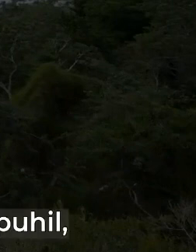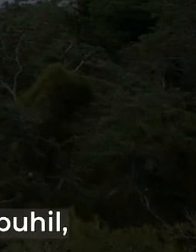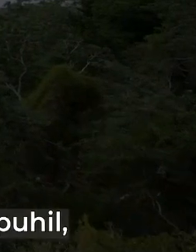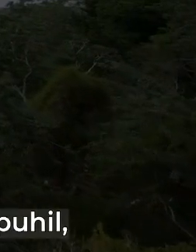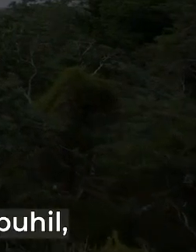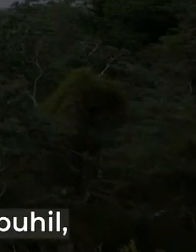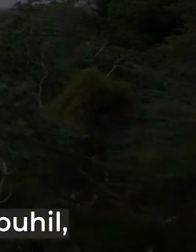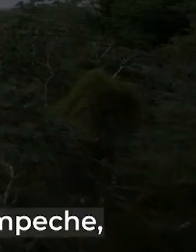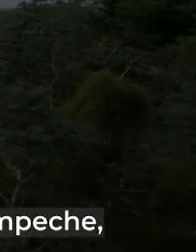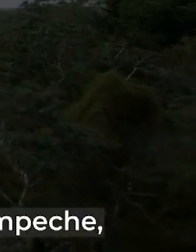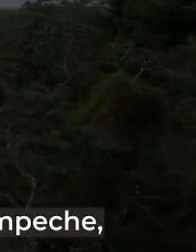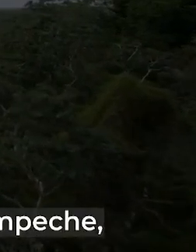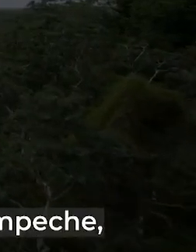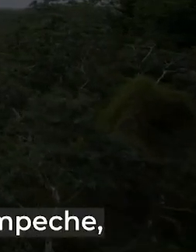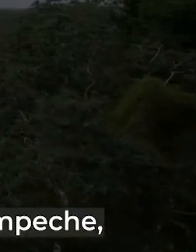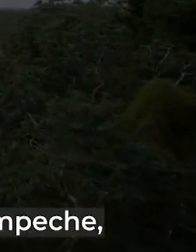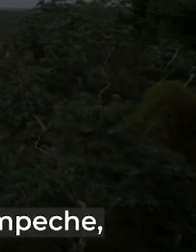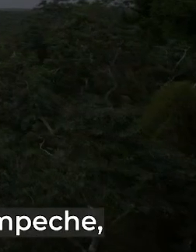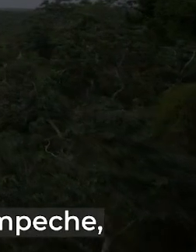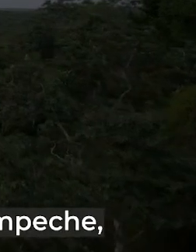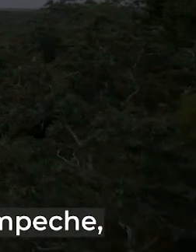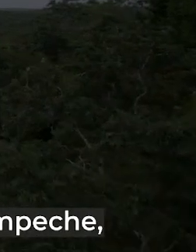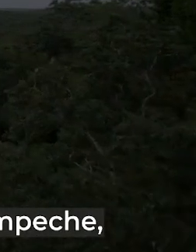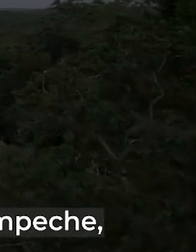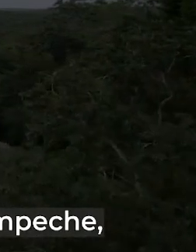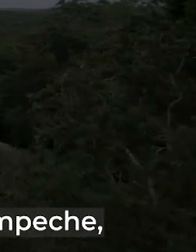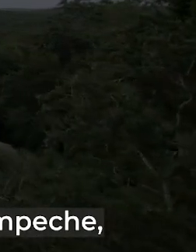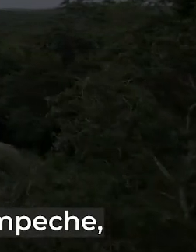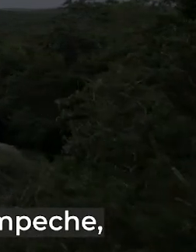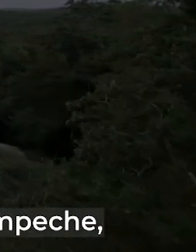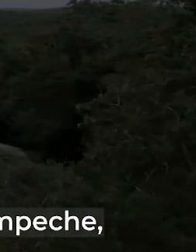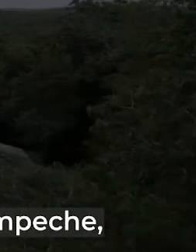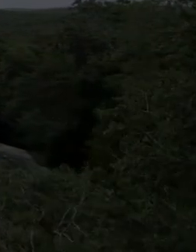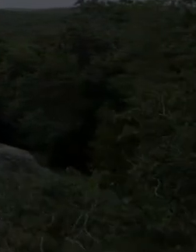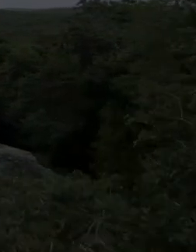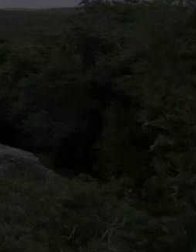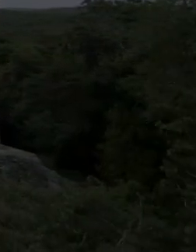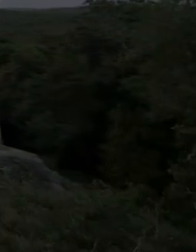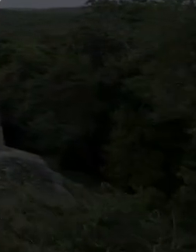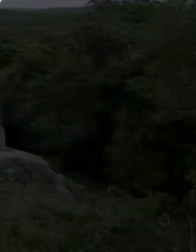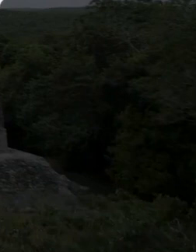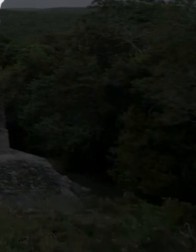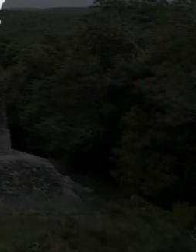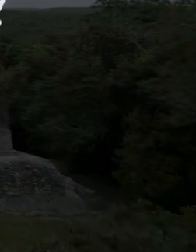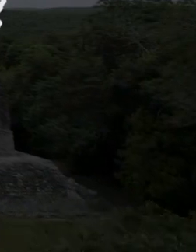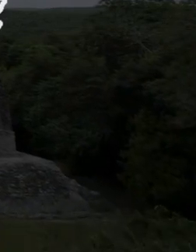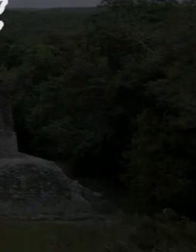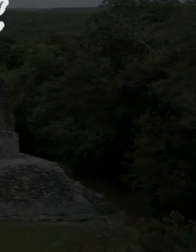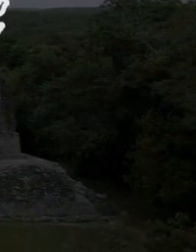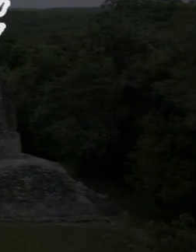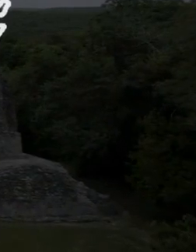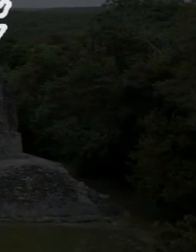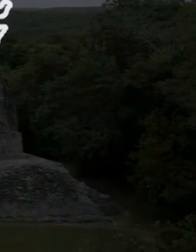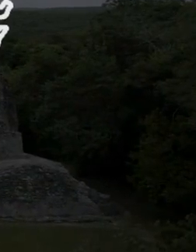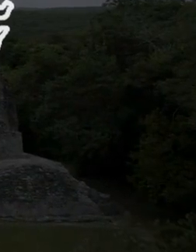de Espujil, localizada al sureste del actual estado de Campeche, en la región conocida como Río